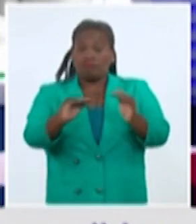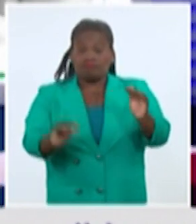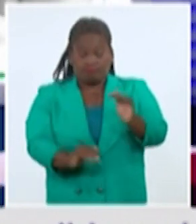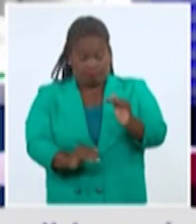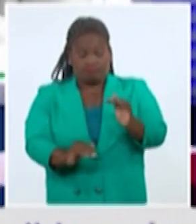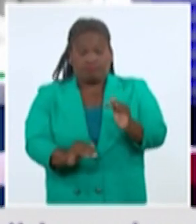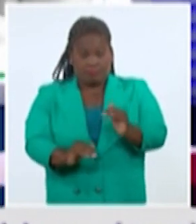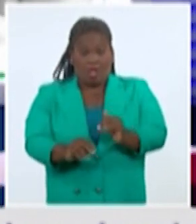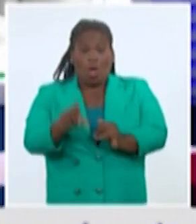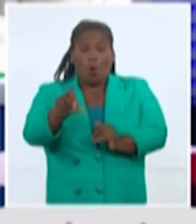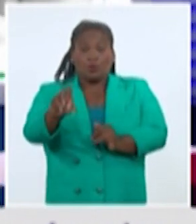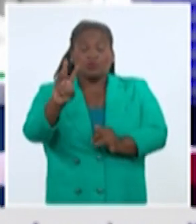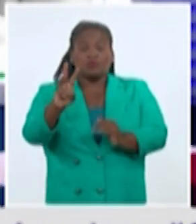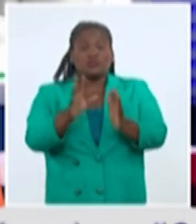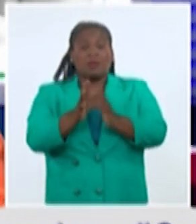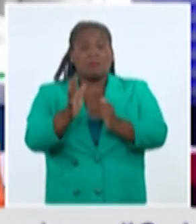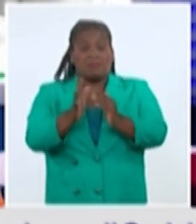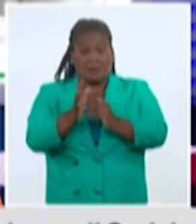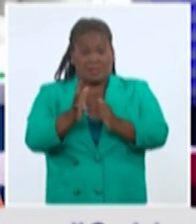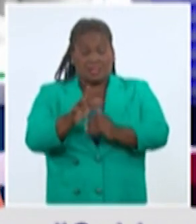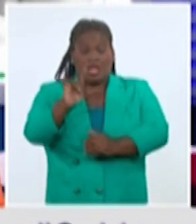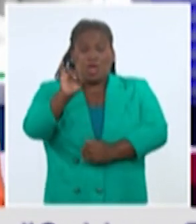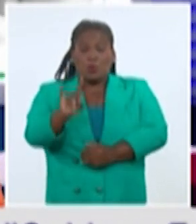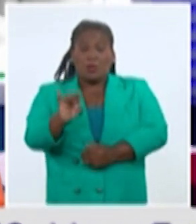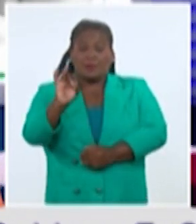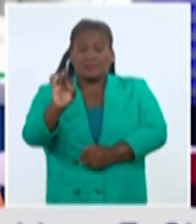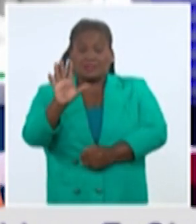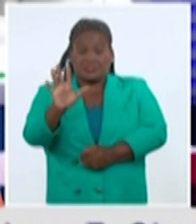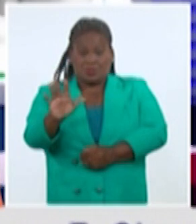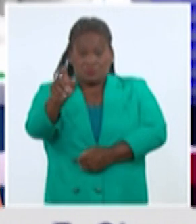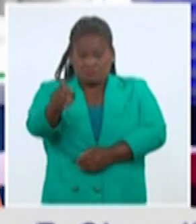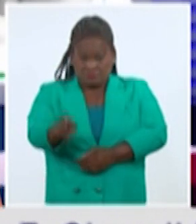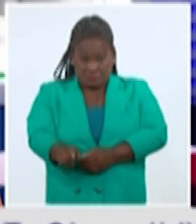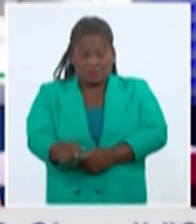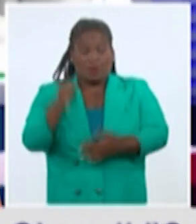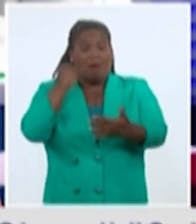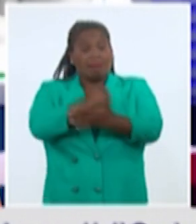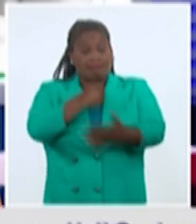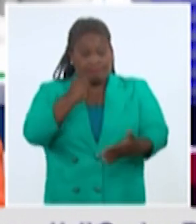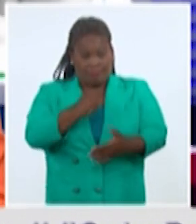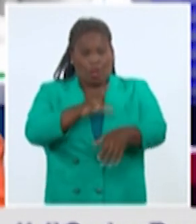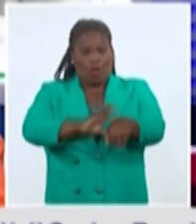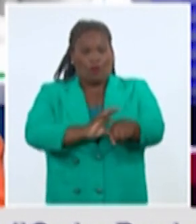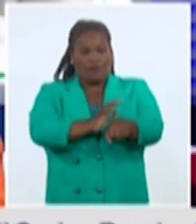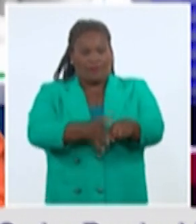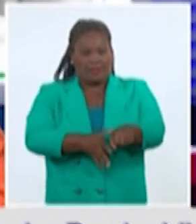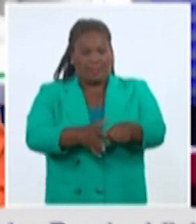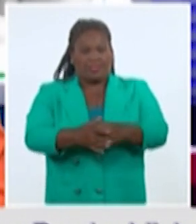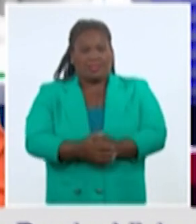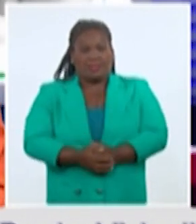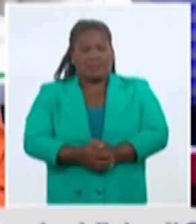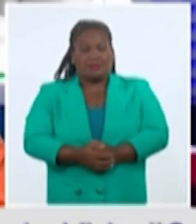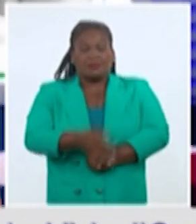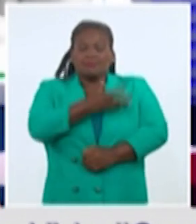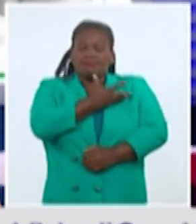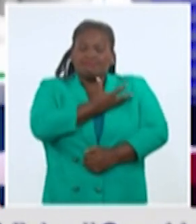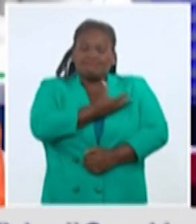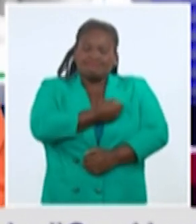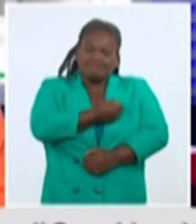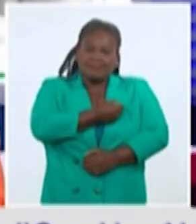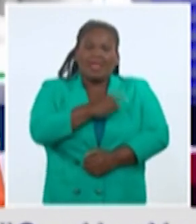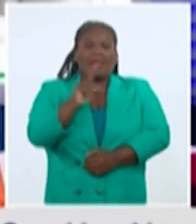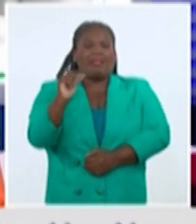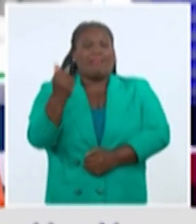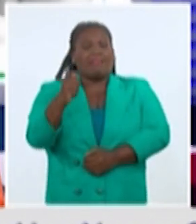3 meses, 975 pacientes diagnosticados con la COVID-19 y lamentablemente todavía 10